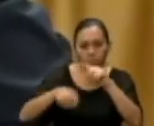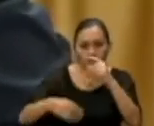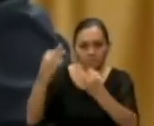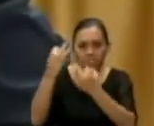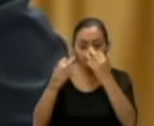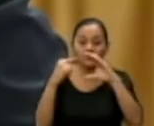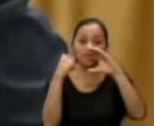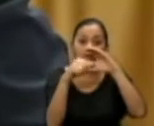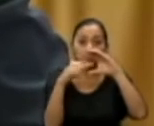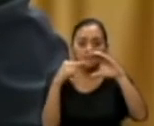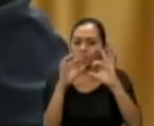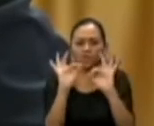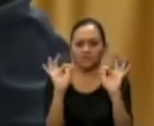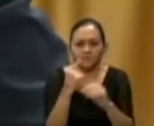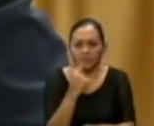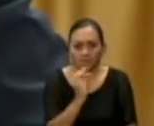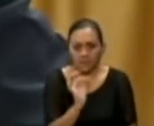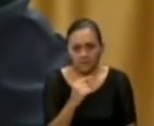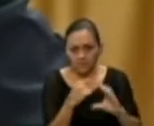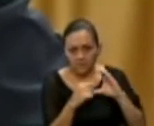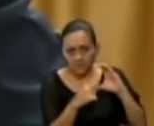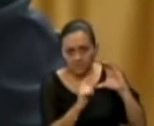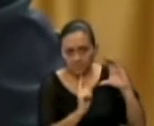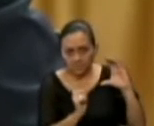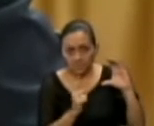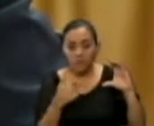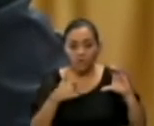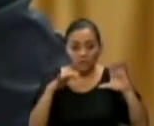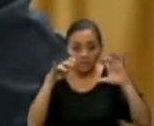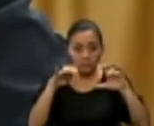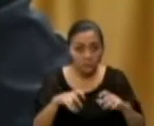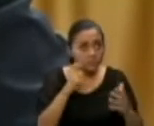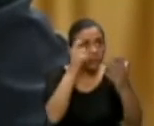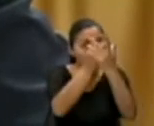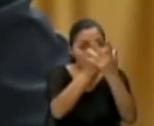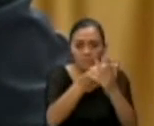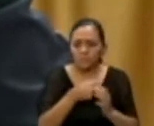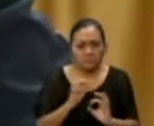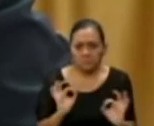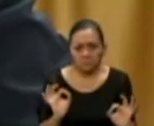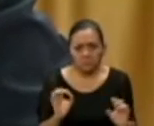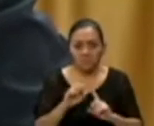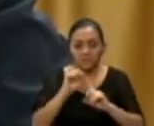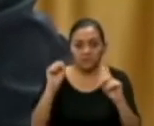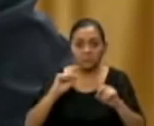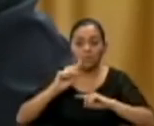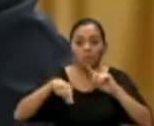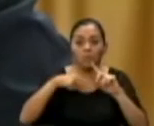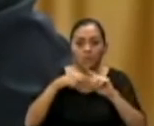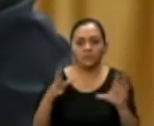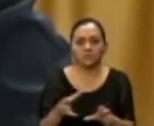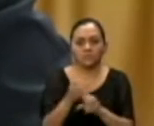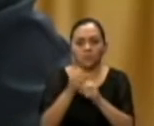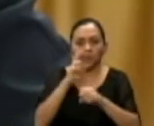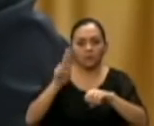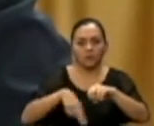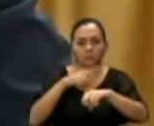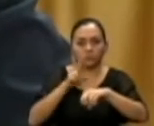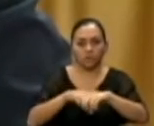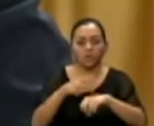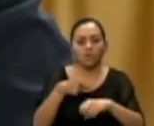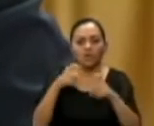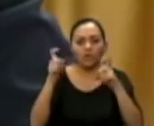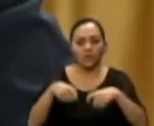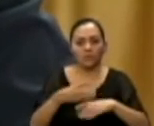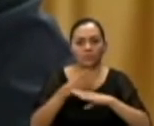correos no dicen nada secretaria nación inteligencia no ha contratado con hacking team y los servicios que quieres para seguridad nacional nosotros tenemos que